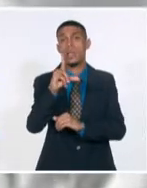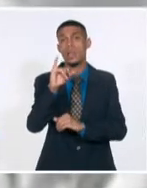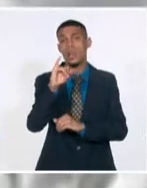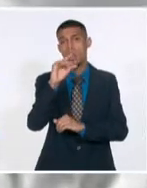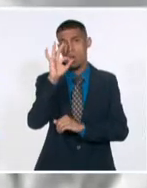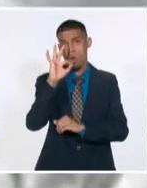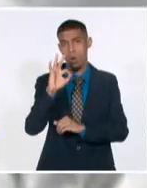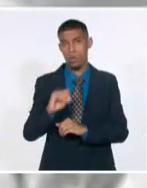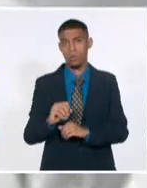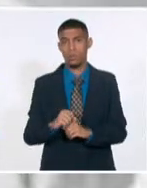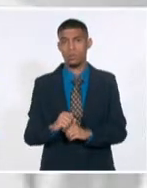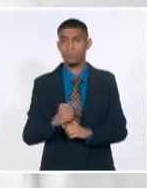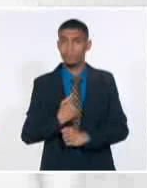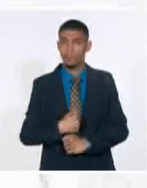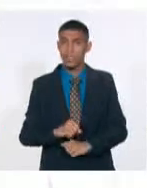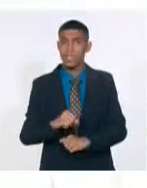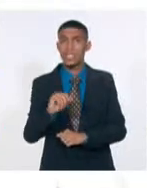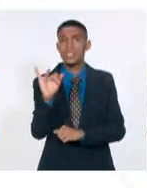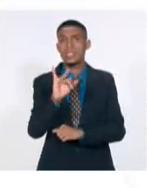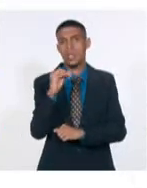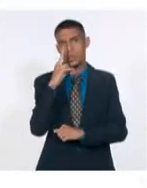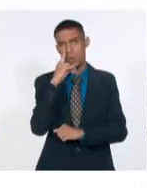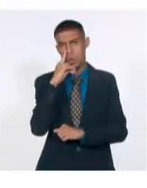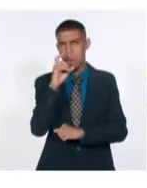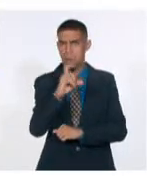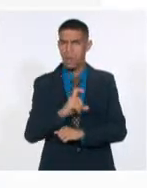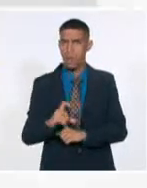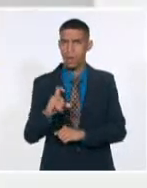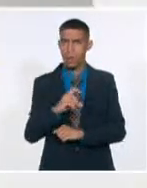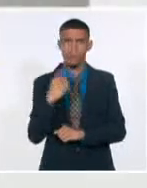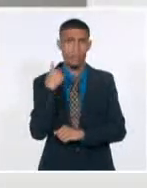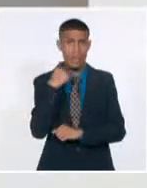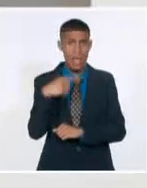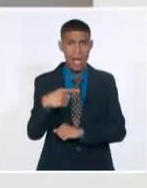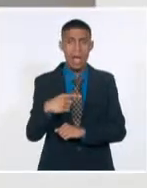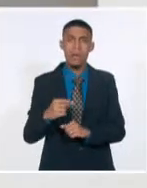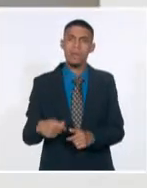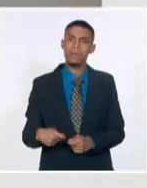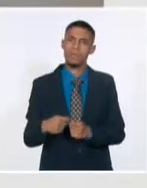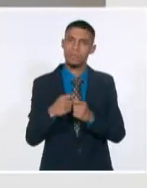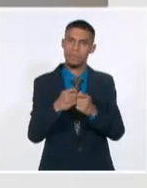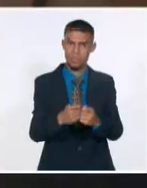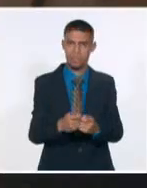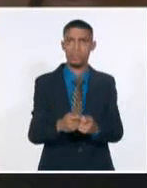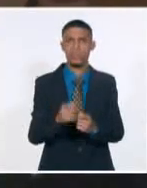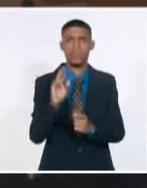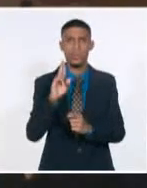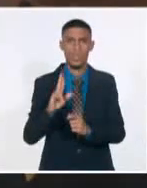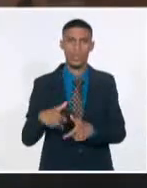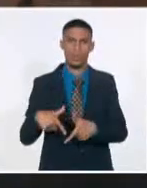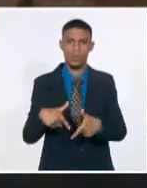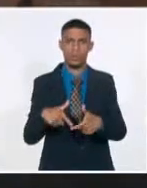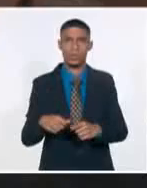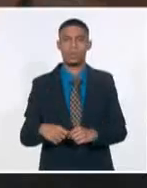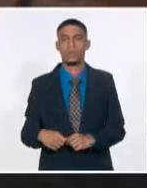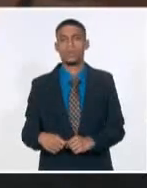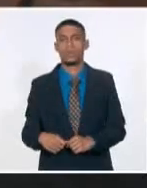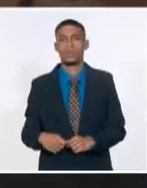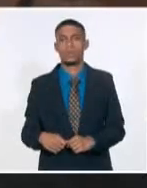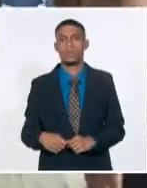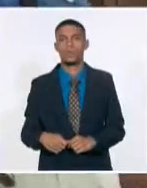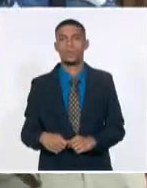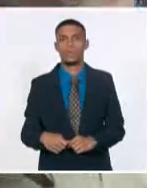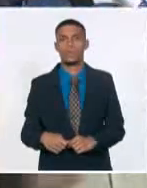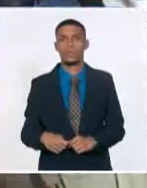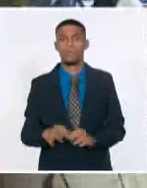de 1908 en Camagüey, cada año entregan un premio literario que lleva su nombre. En la edición 29,